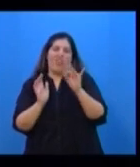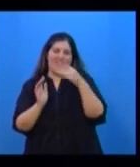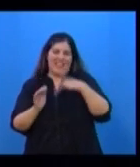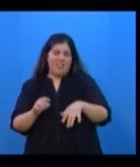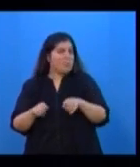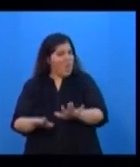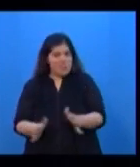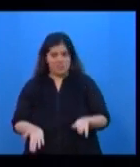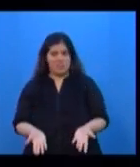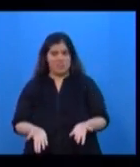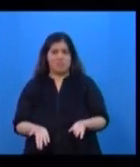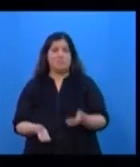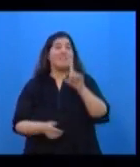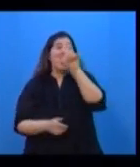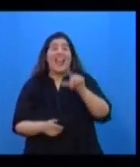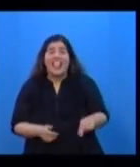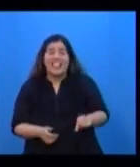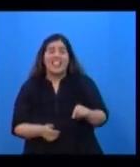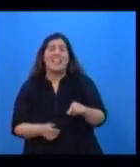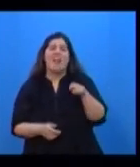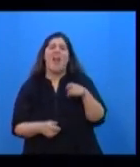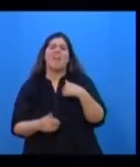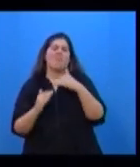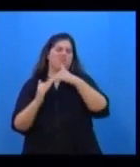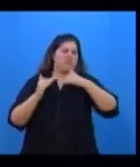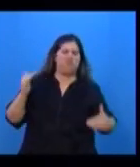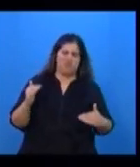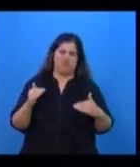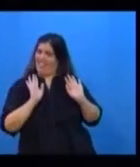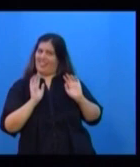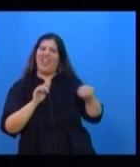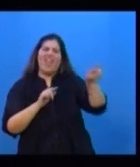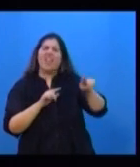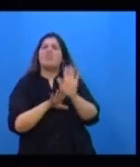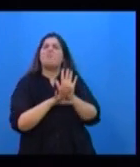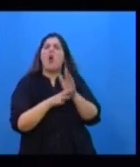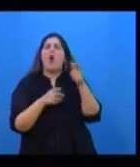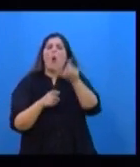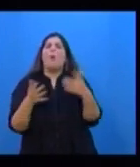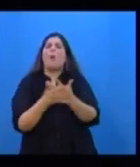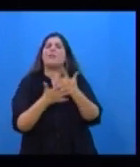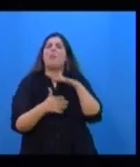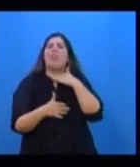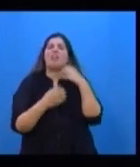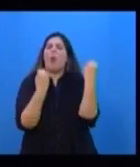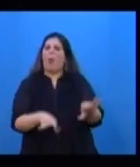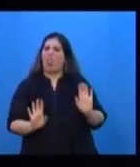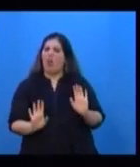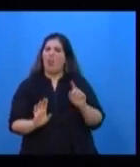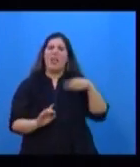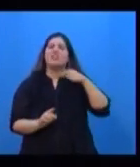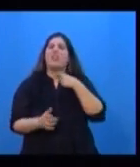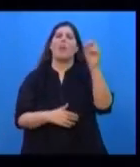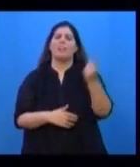varias encuestadoras prevén incluso una diferencia mayor a favor de fernández en la primera vuelta del próximo domingo en donde